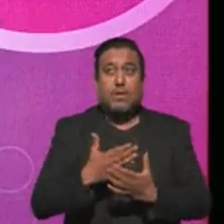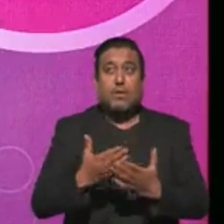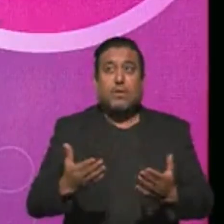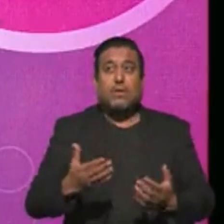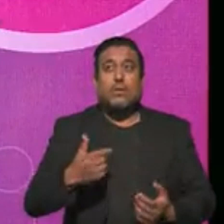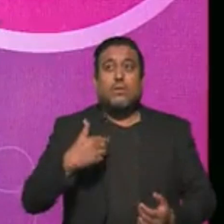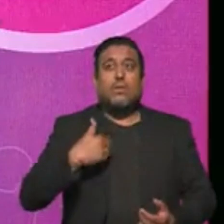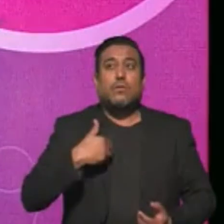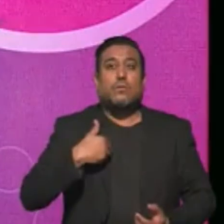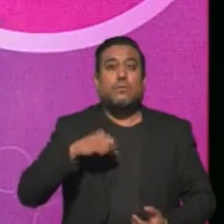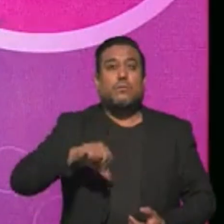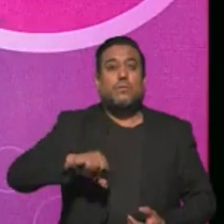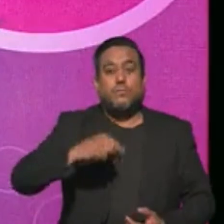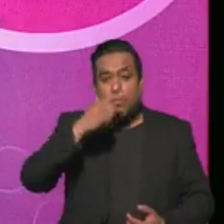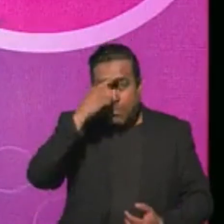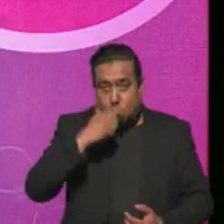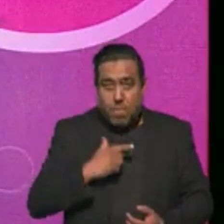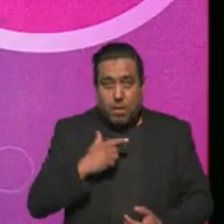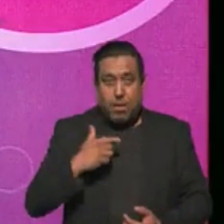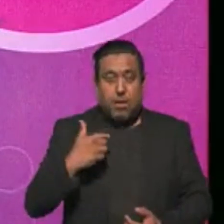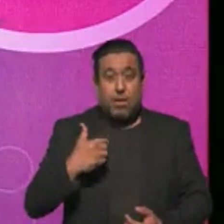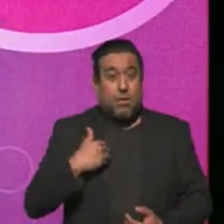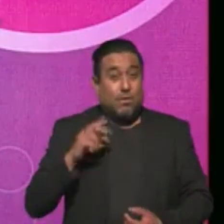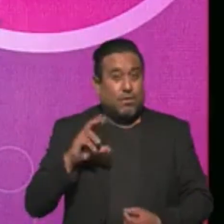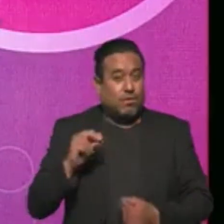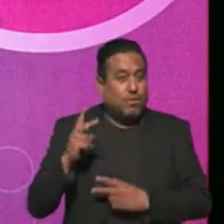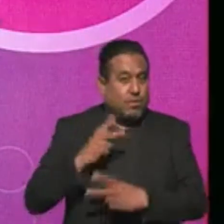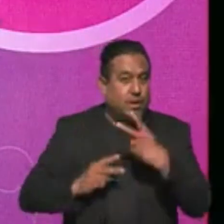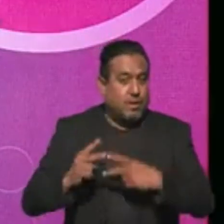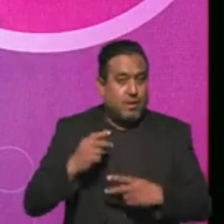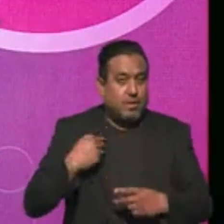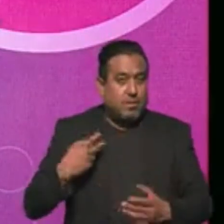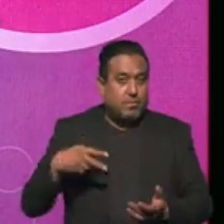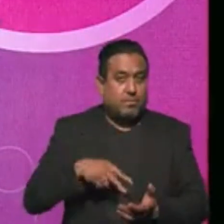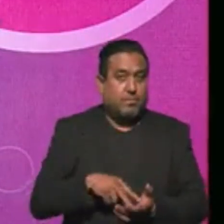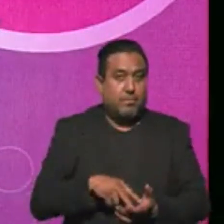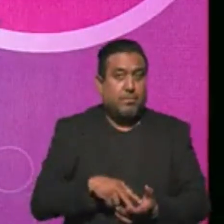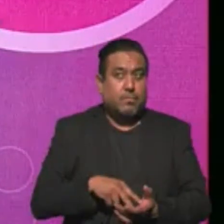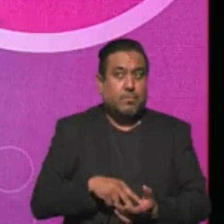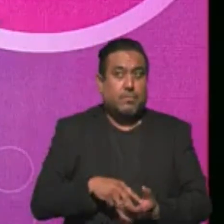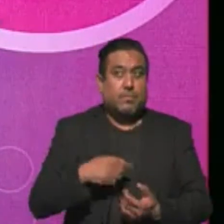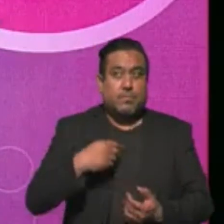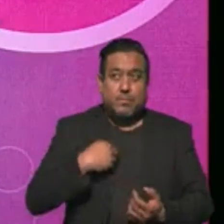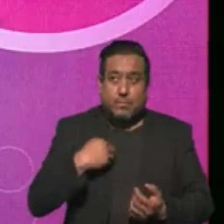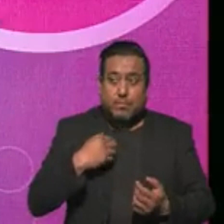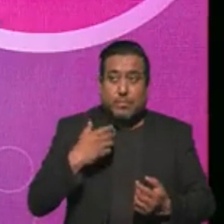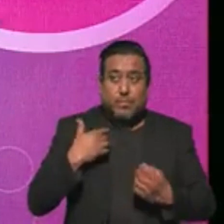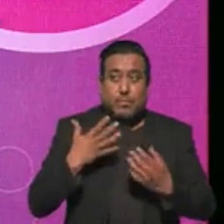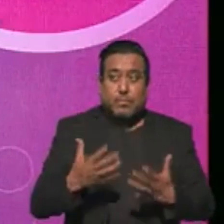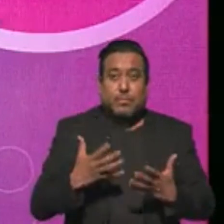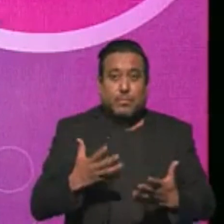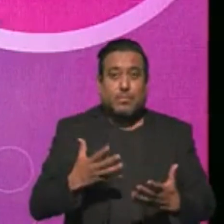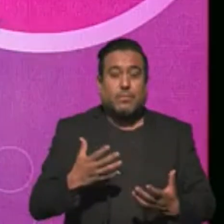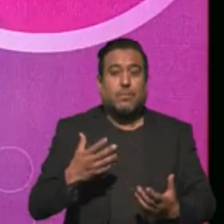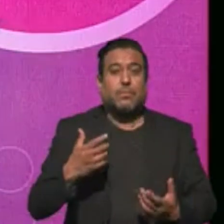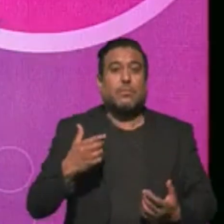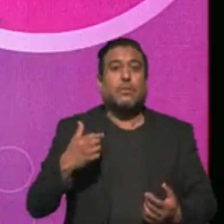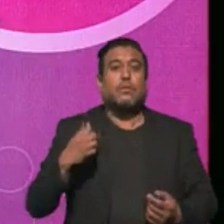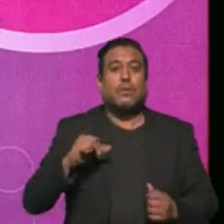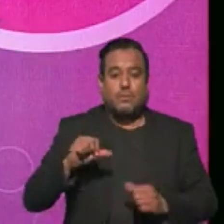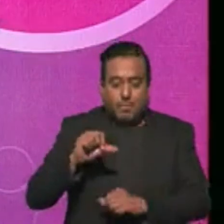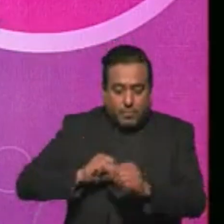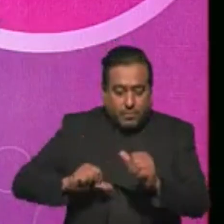Yo esta noche no debería estar aquí debería de estar mi compañera